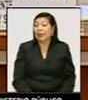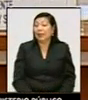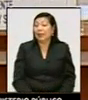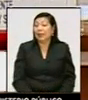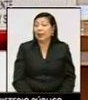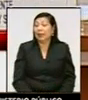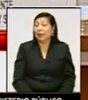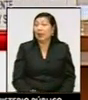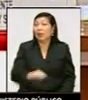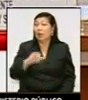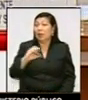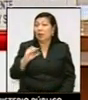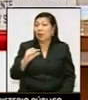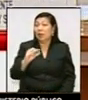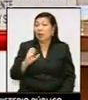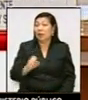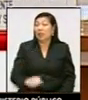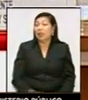don Jorge